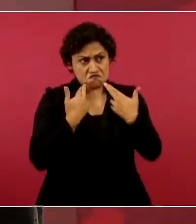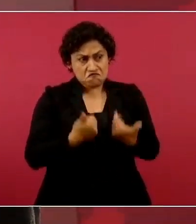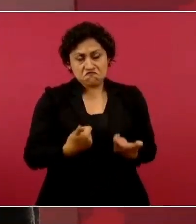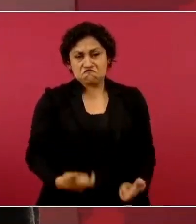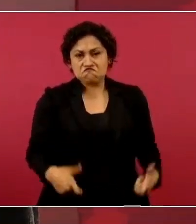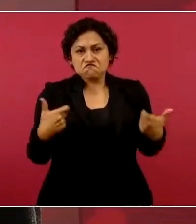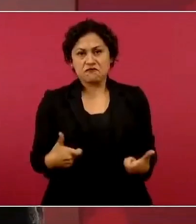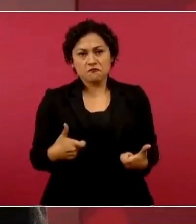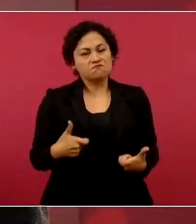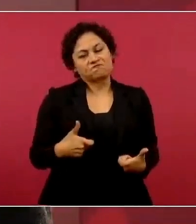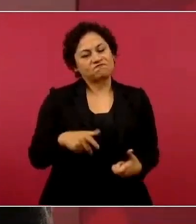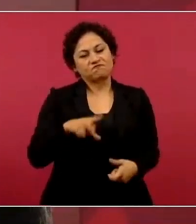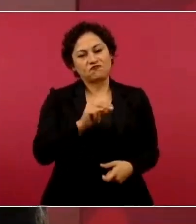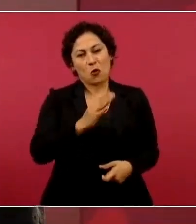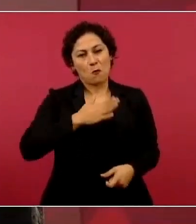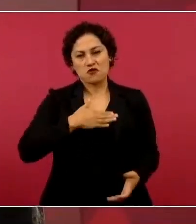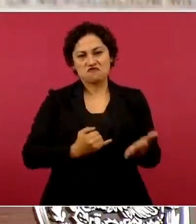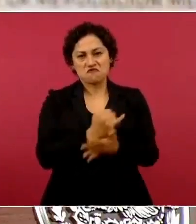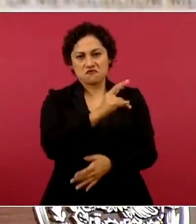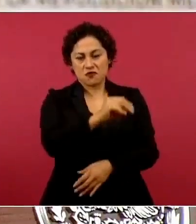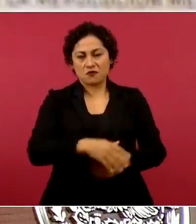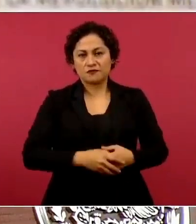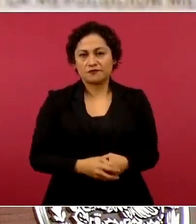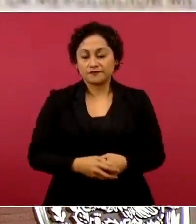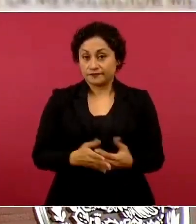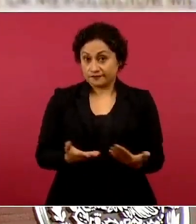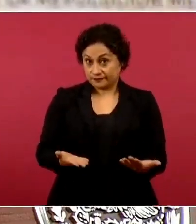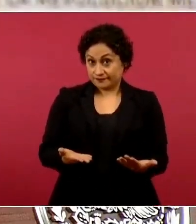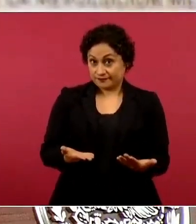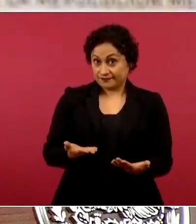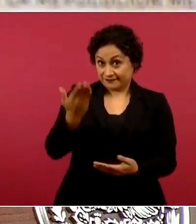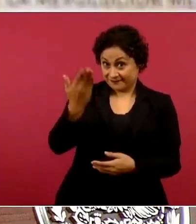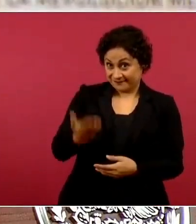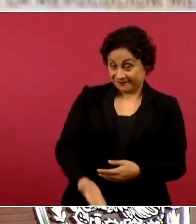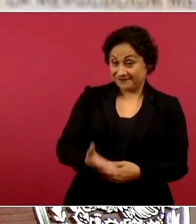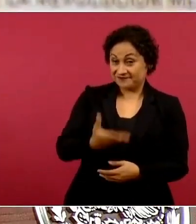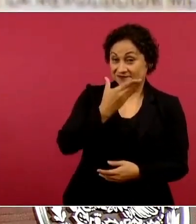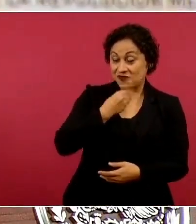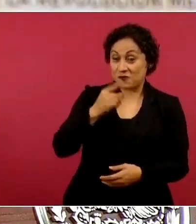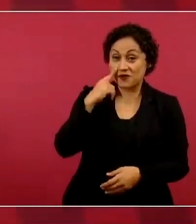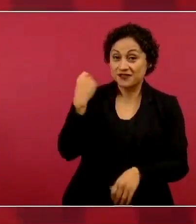Entonces, ese era Zapata, ese era Madero, hombre